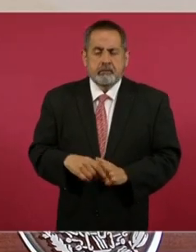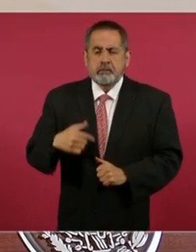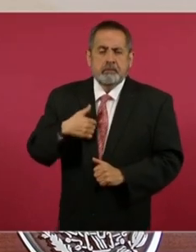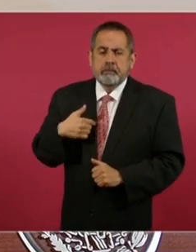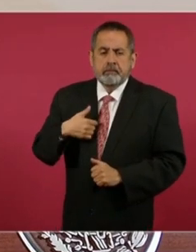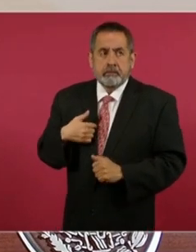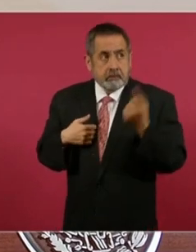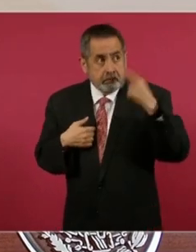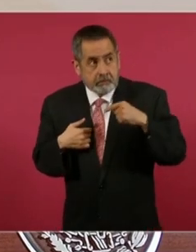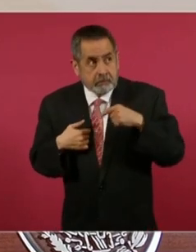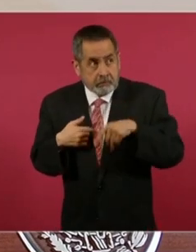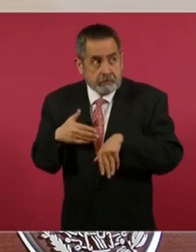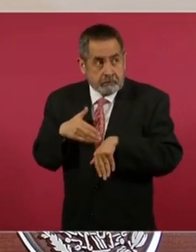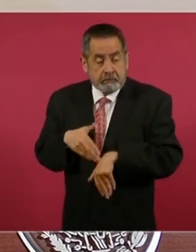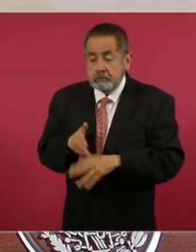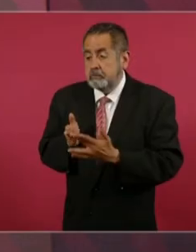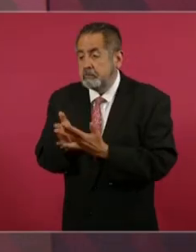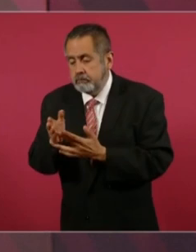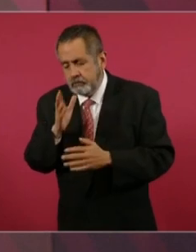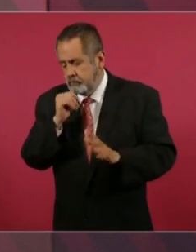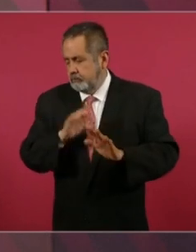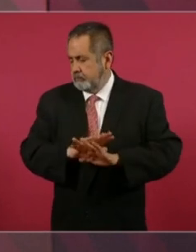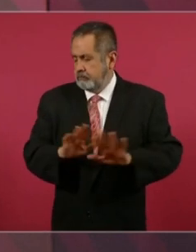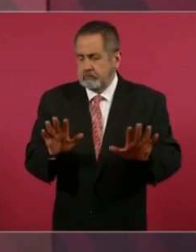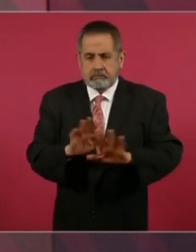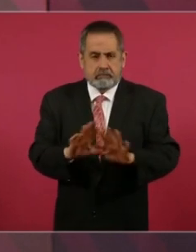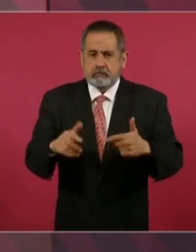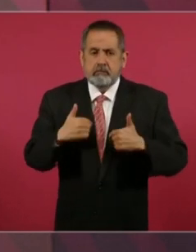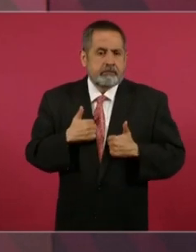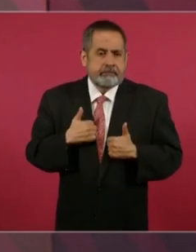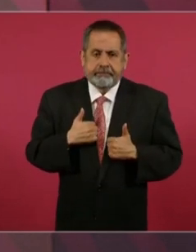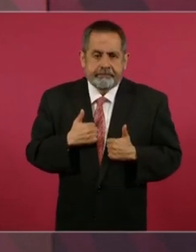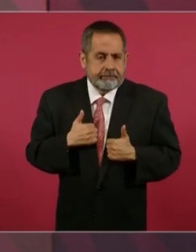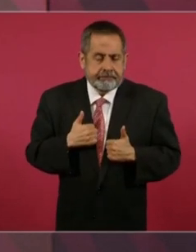nosotros no tenemos